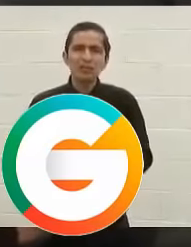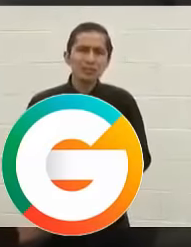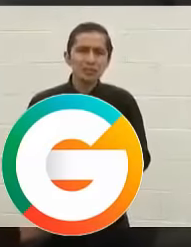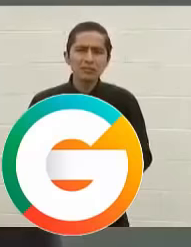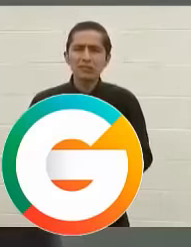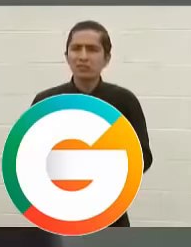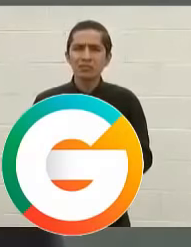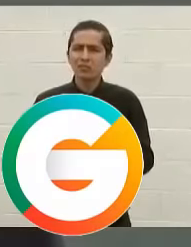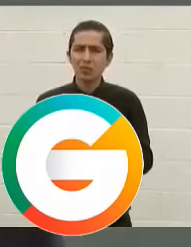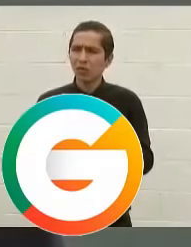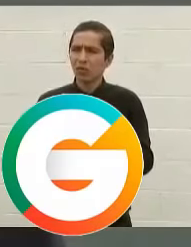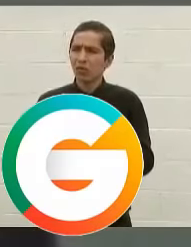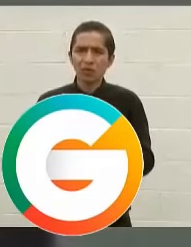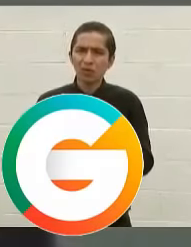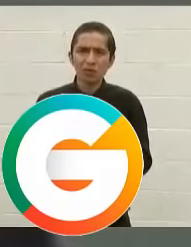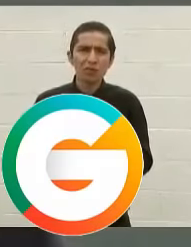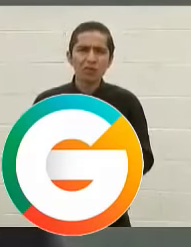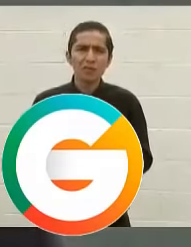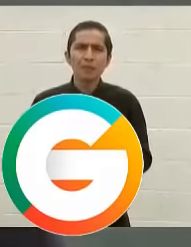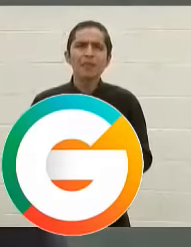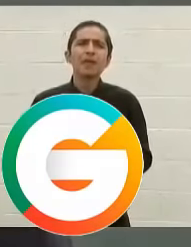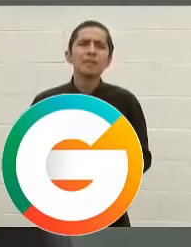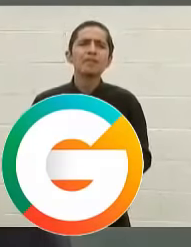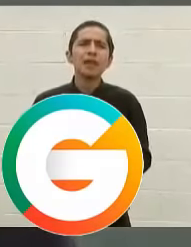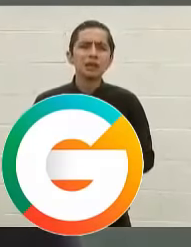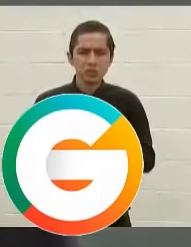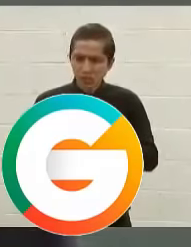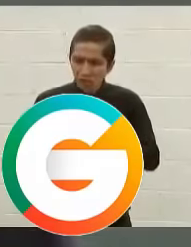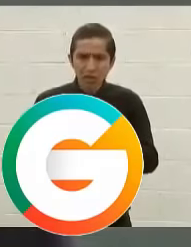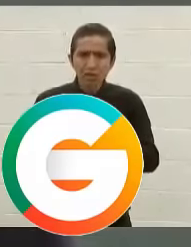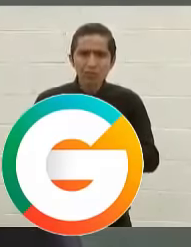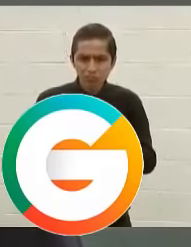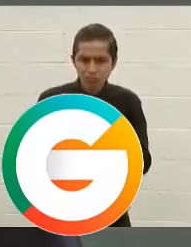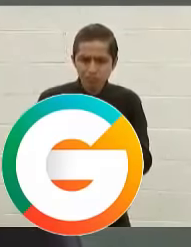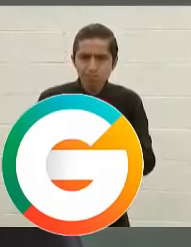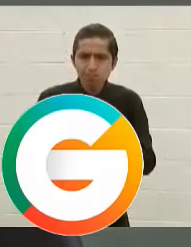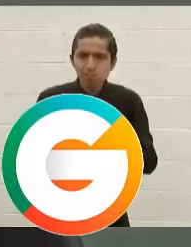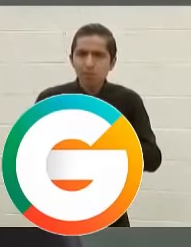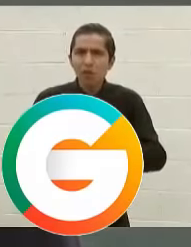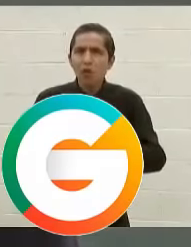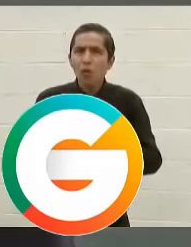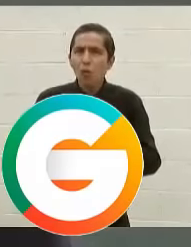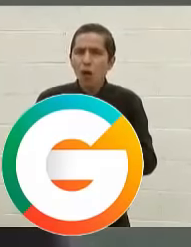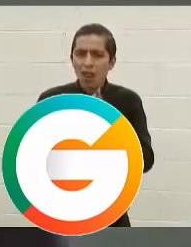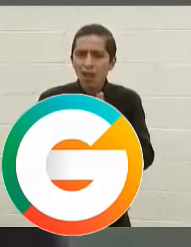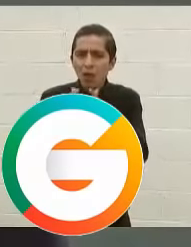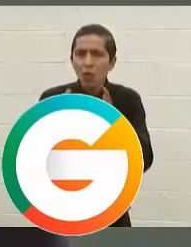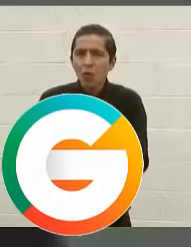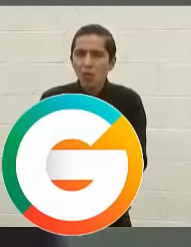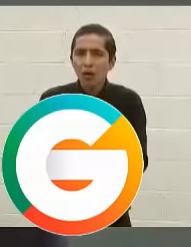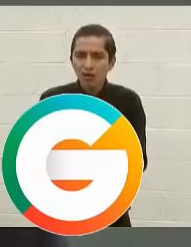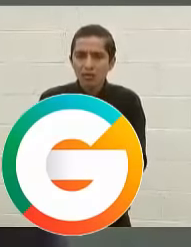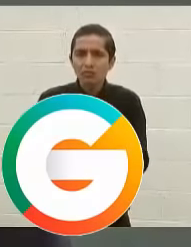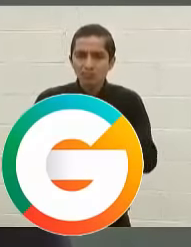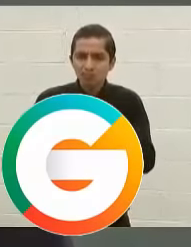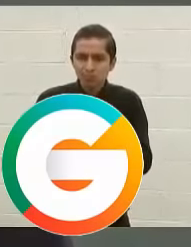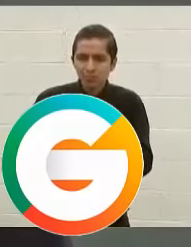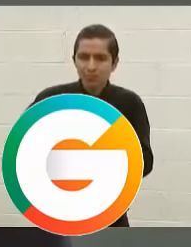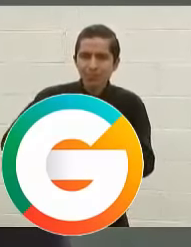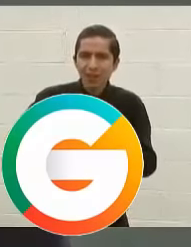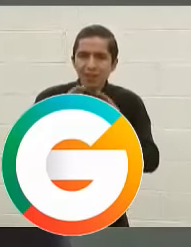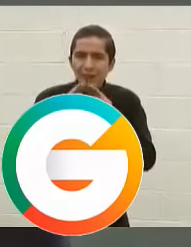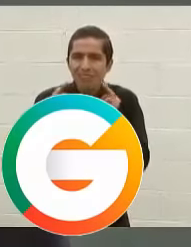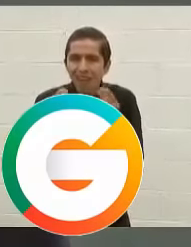Bueno, invariablemente estamos dando seguimiento a los grupos del crimen